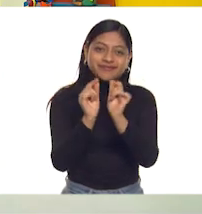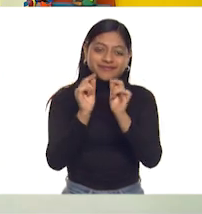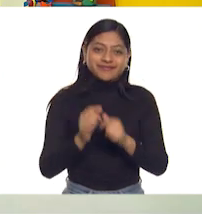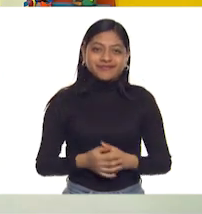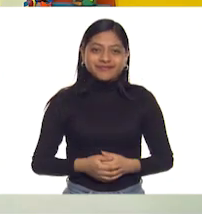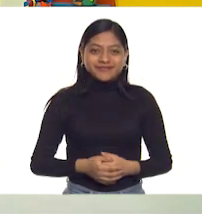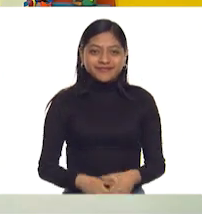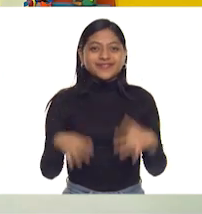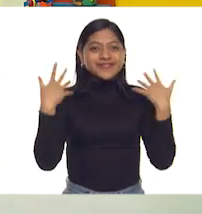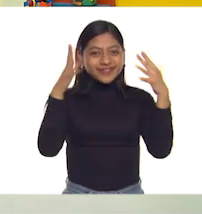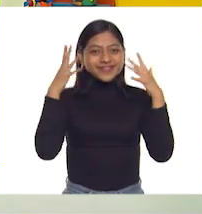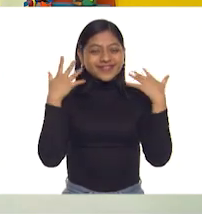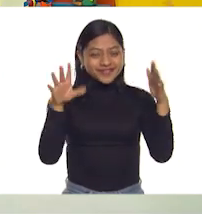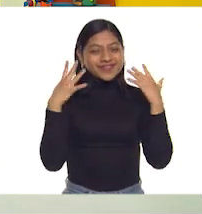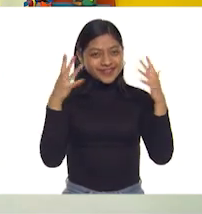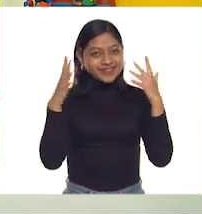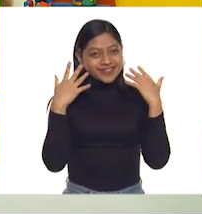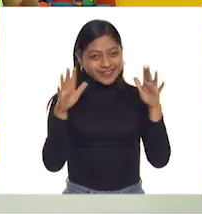terminado.